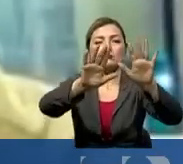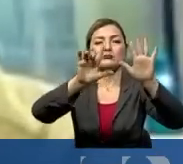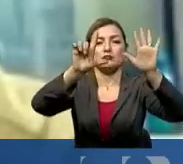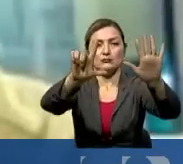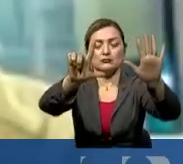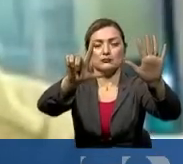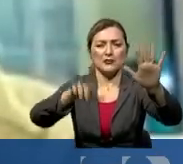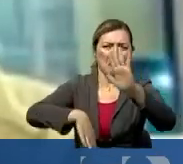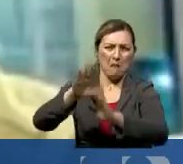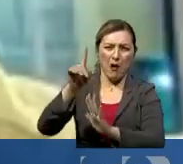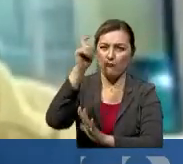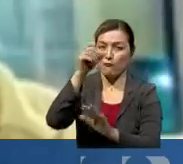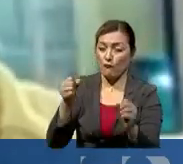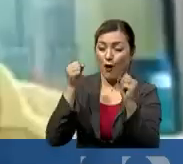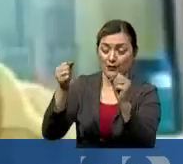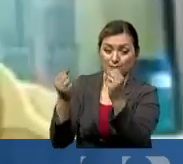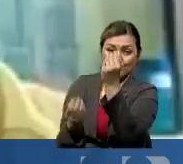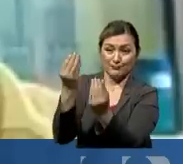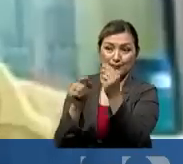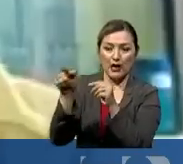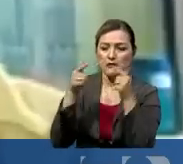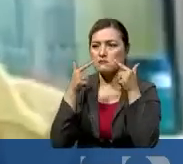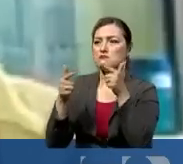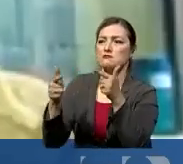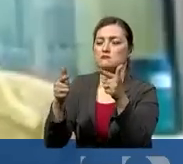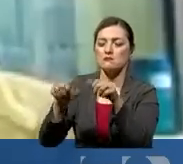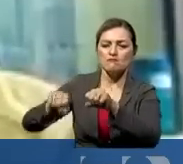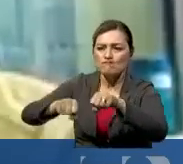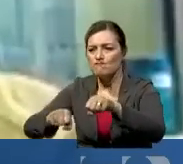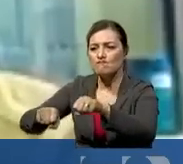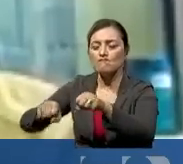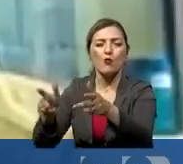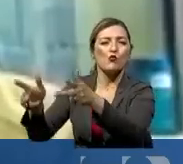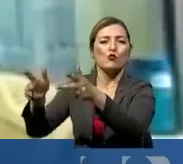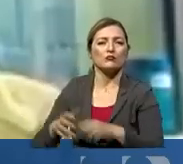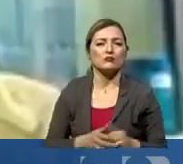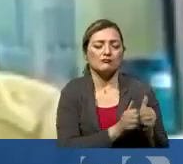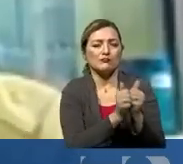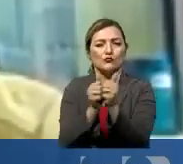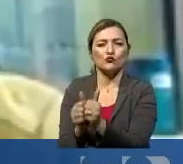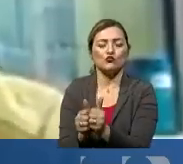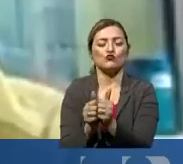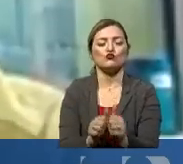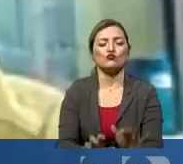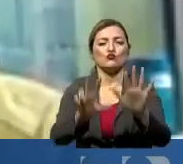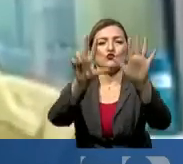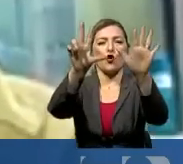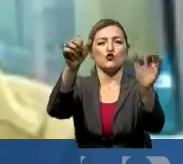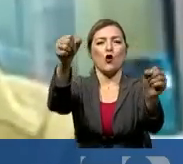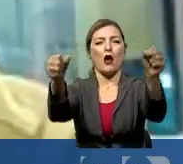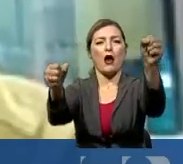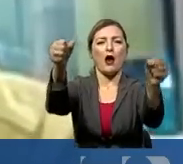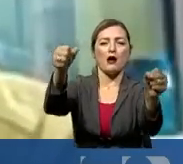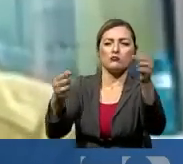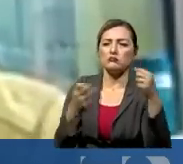motocicletas en los sitios más, digamos, conflictivos, y se unió también ya 8 briefs o camionetas, que se les